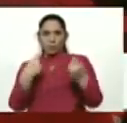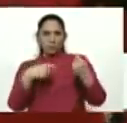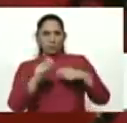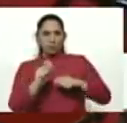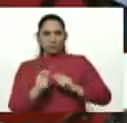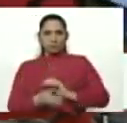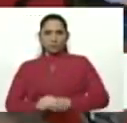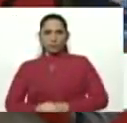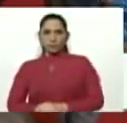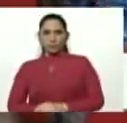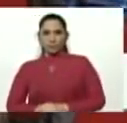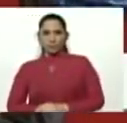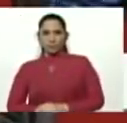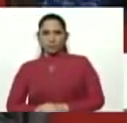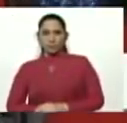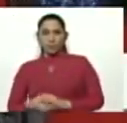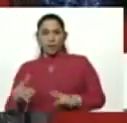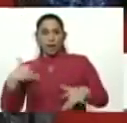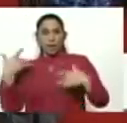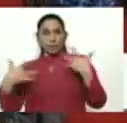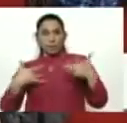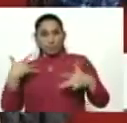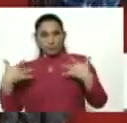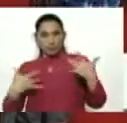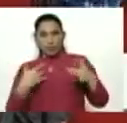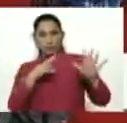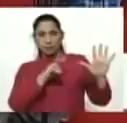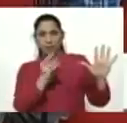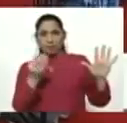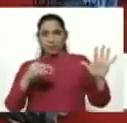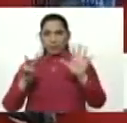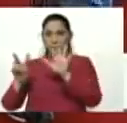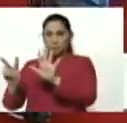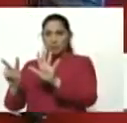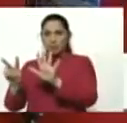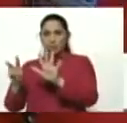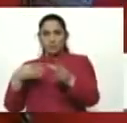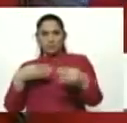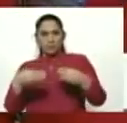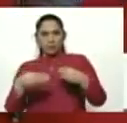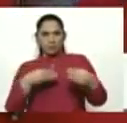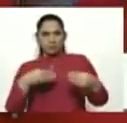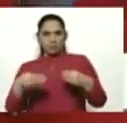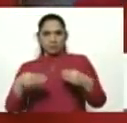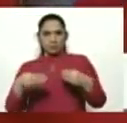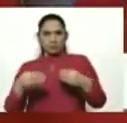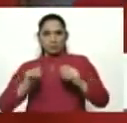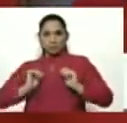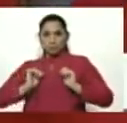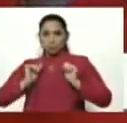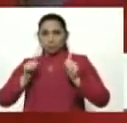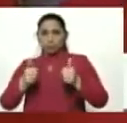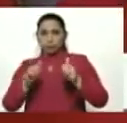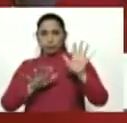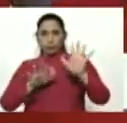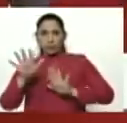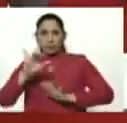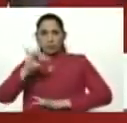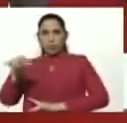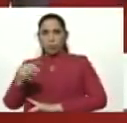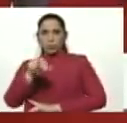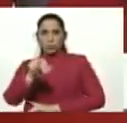comerciales, a la actividad del 7 más 7, a la flexibilización que arrancaría el 15 de junio,